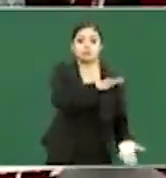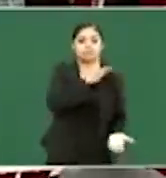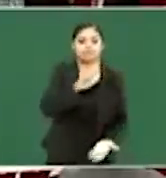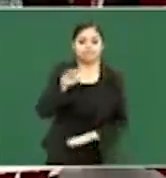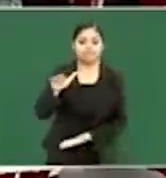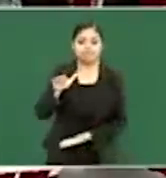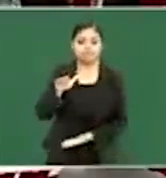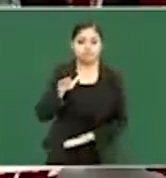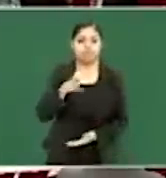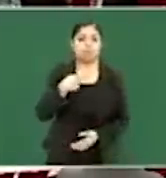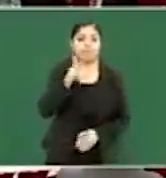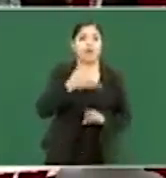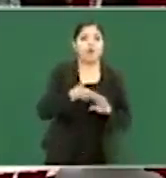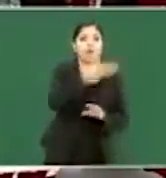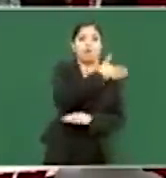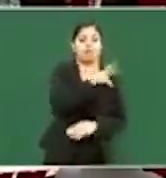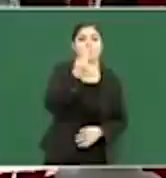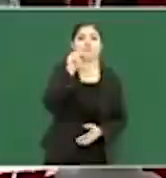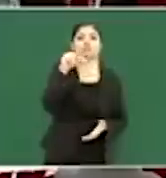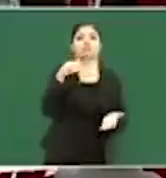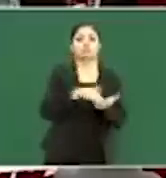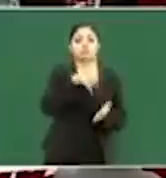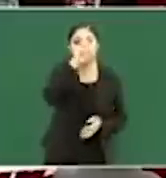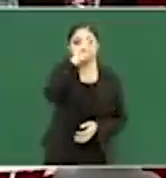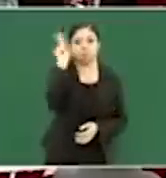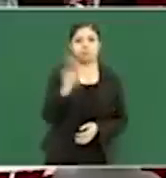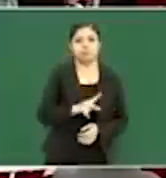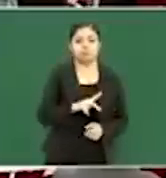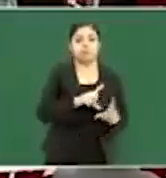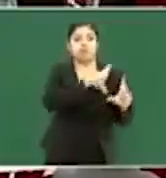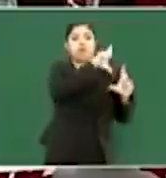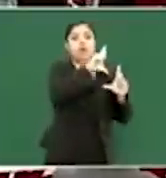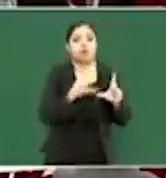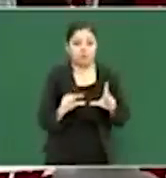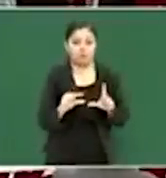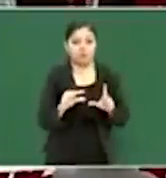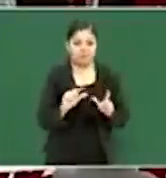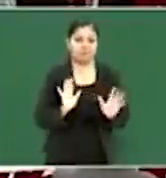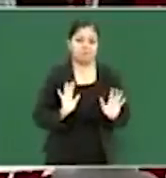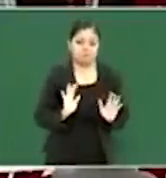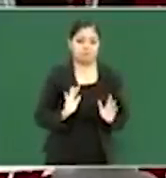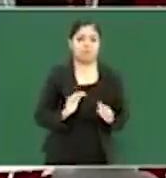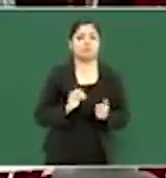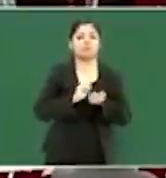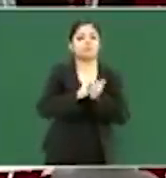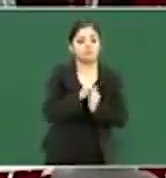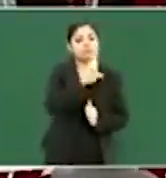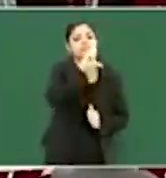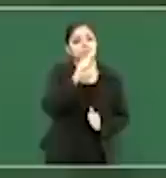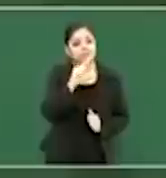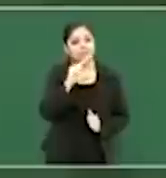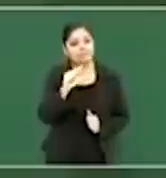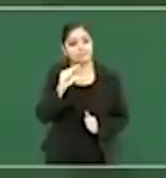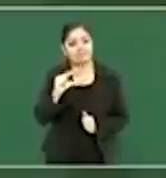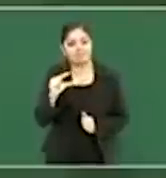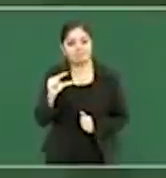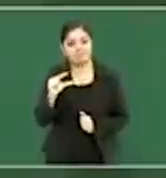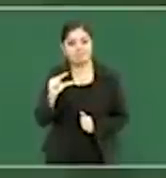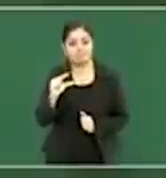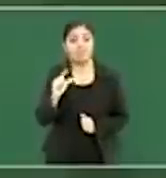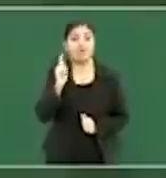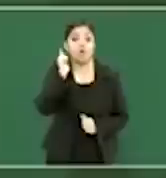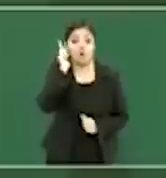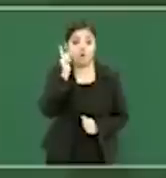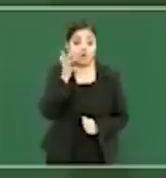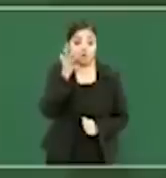no 80,000. Hay una gran diferencia y va bajando, y yo espero que se reduzca